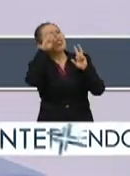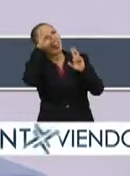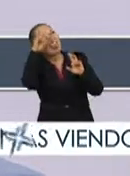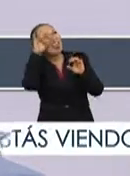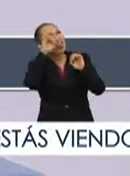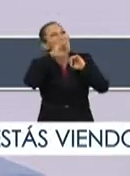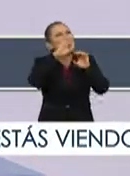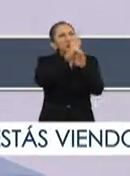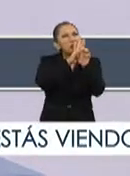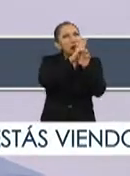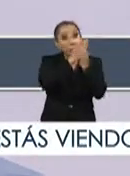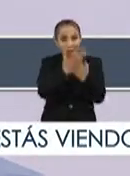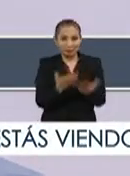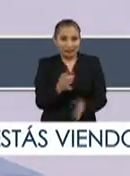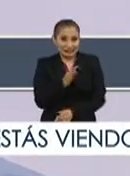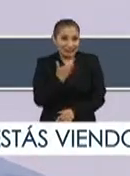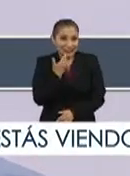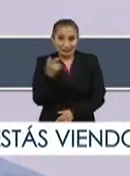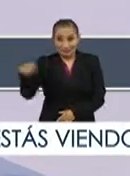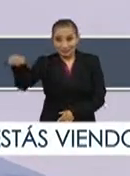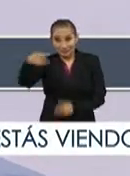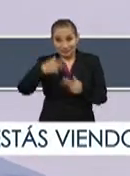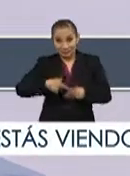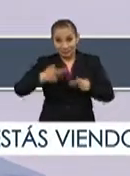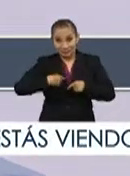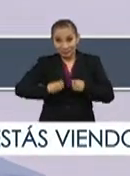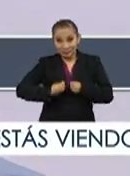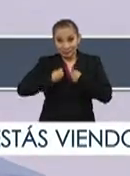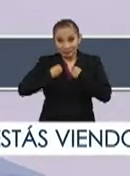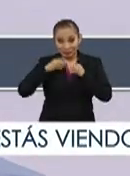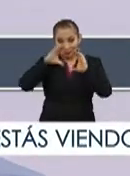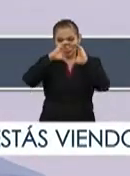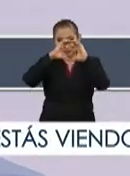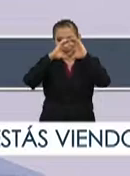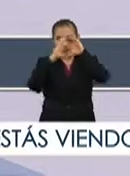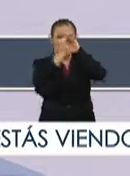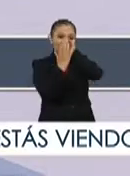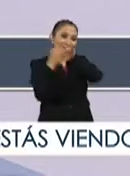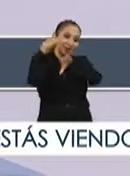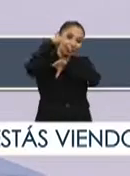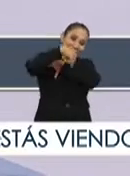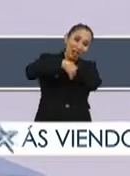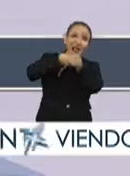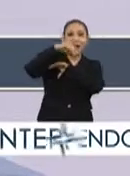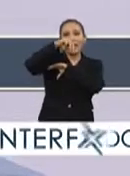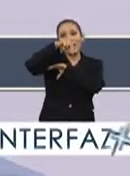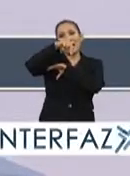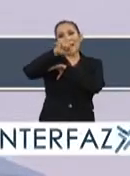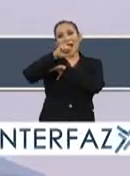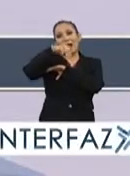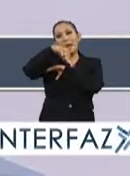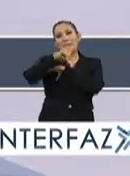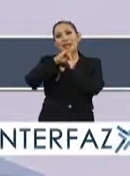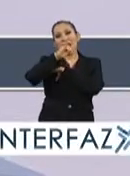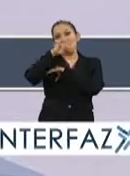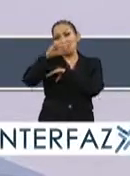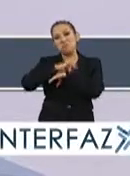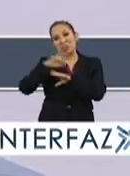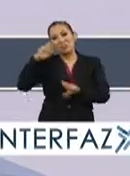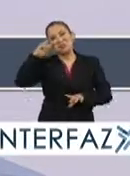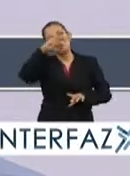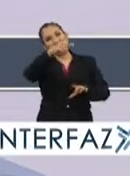muy claros. Hoy, felizmente, para la gente que está del otro lado del mundo, allá en Namibia, donde estaba el doctor, allá sí lo podrán